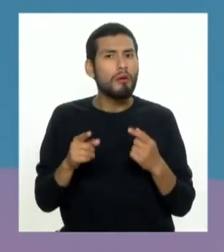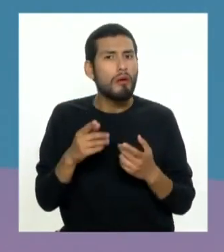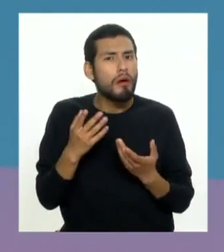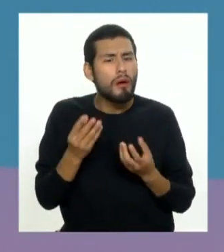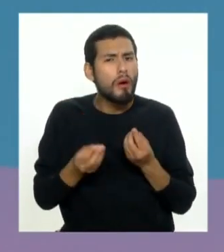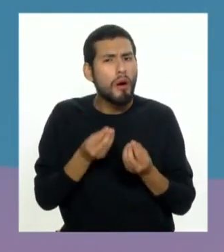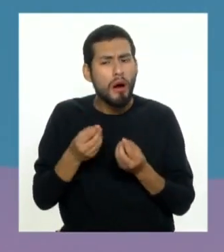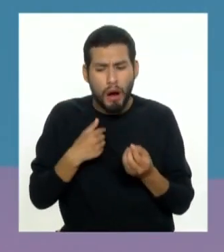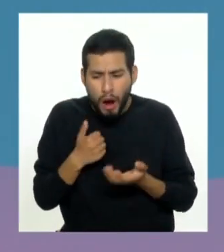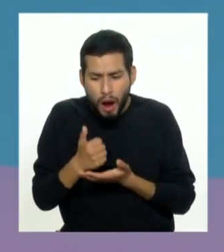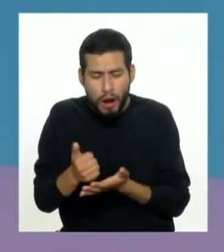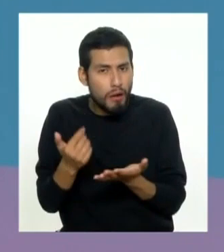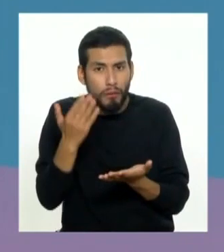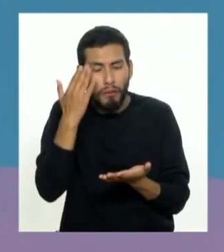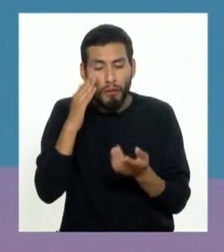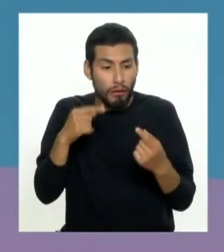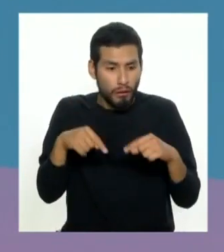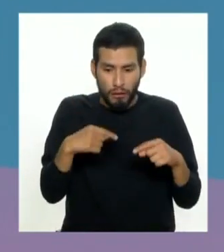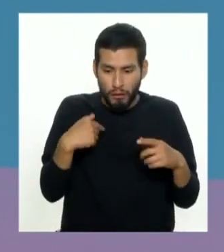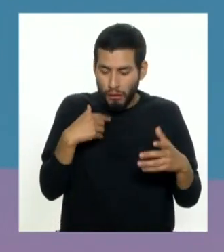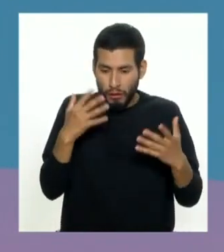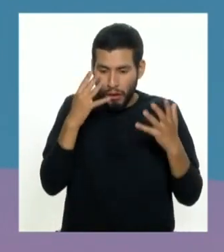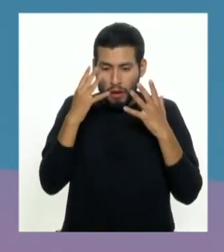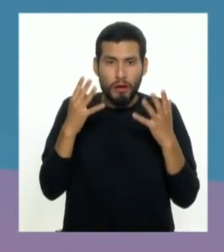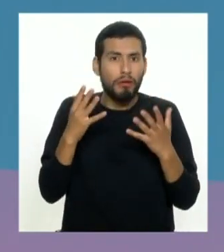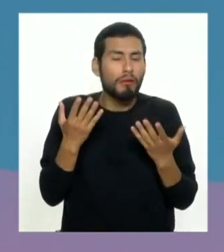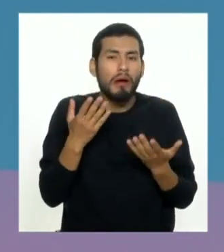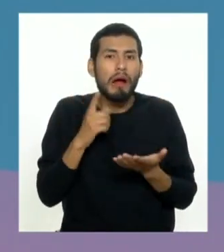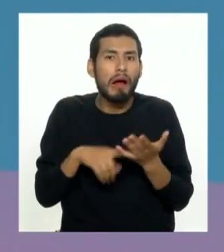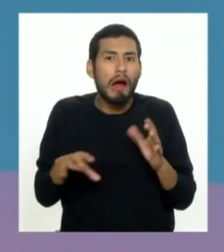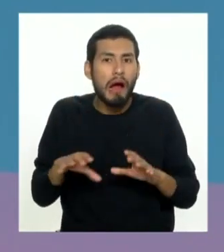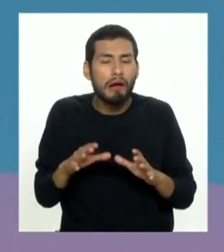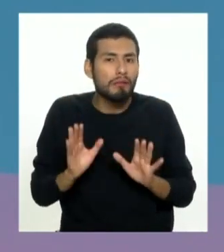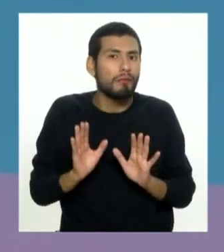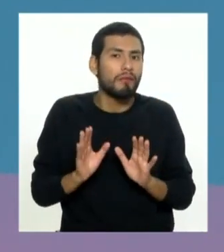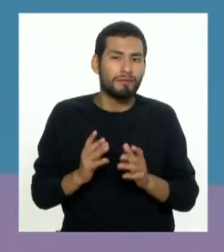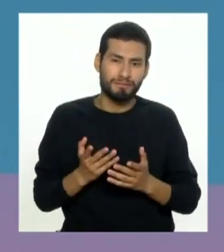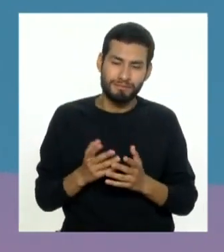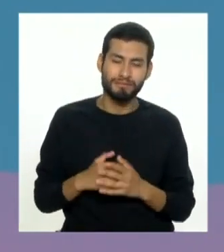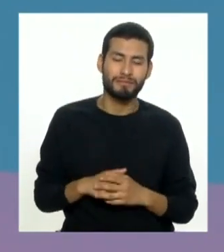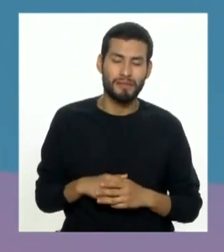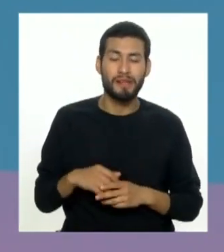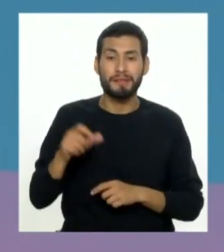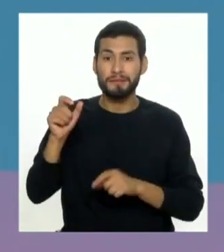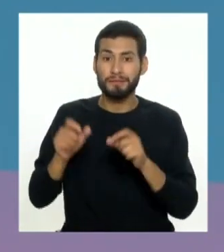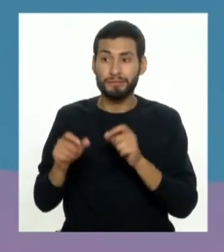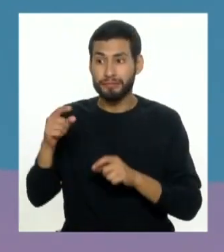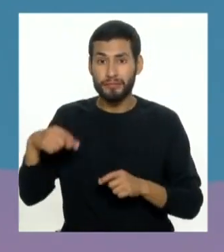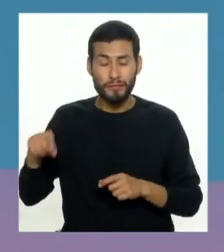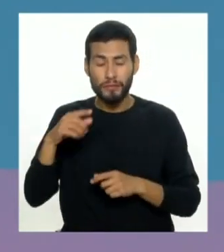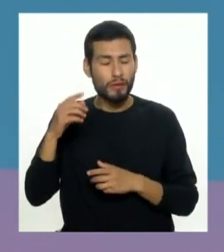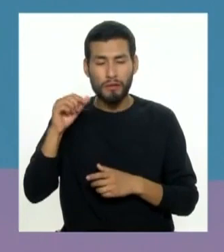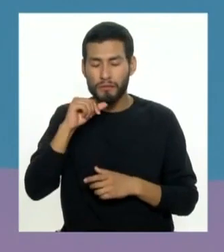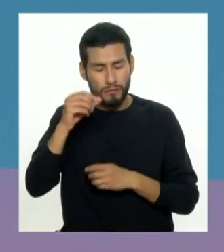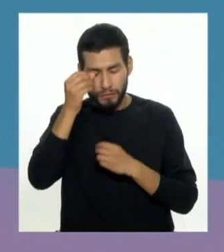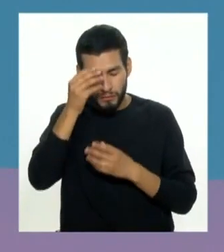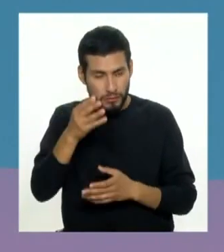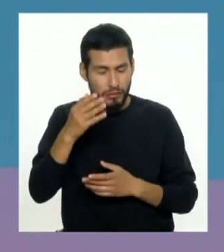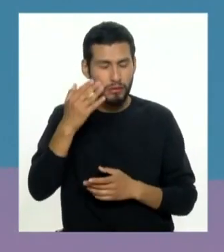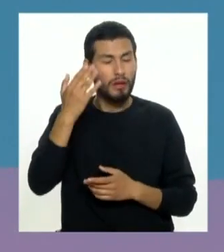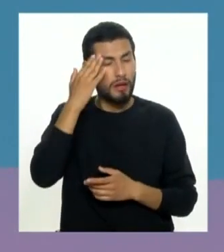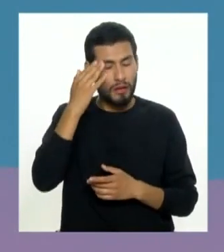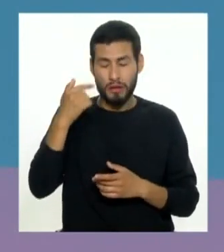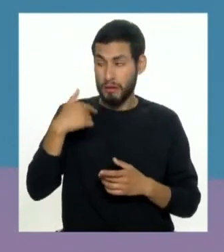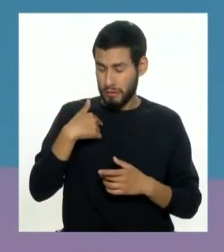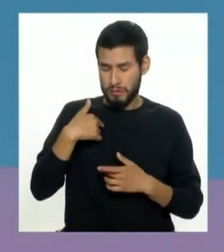nos ponemos muy nerviosos, no sabemos qué hacer. Y también el personal no había informado que tenía este